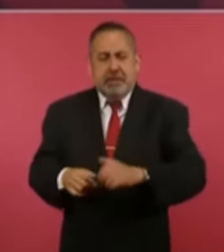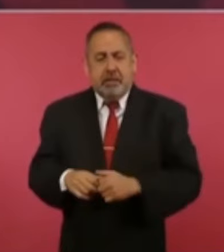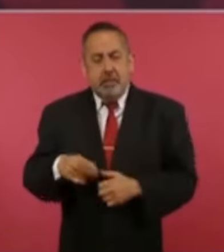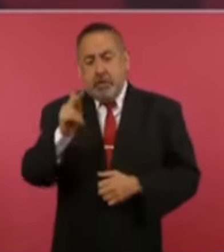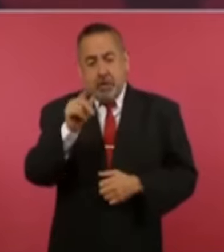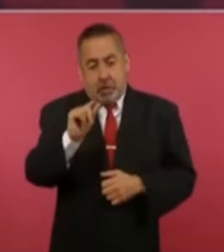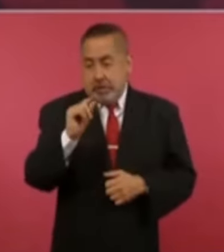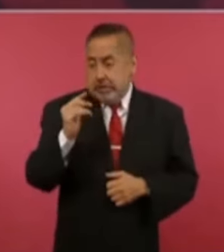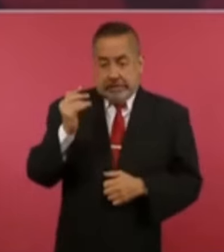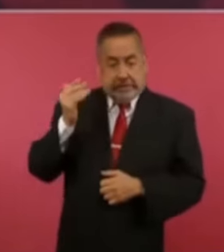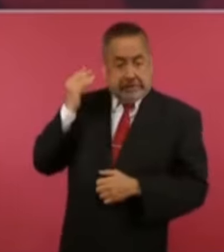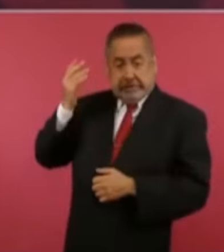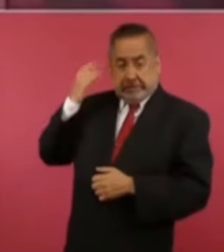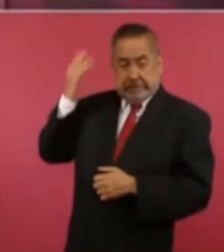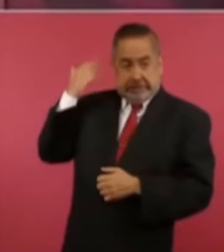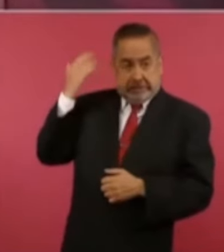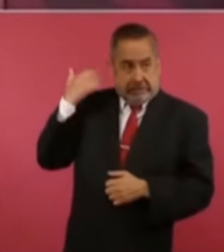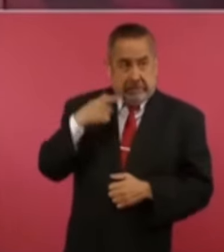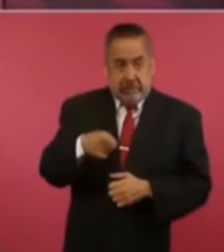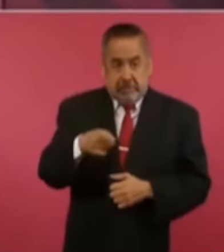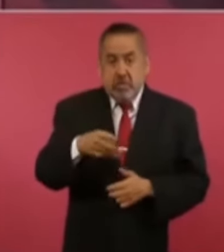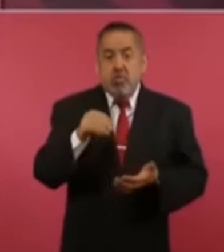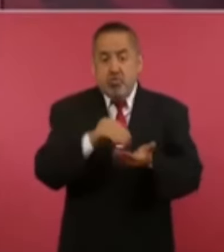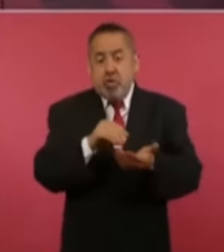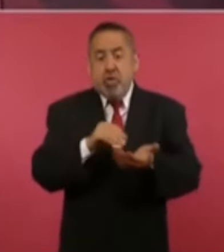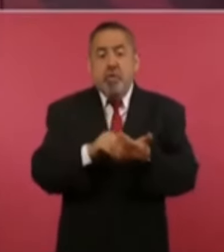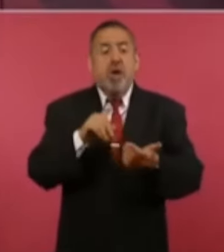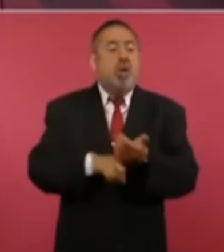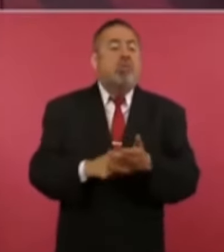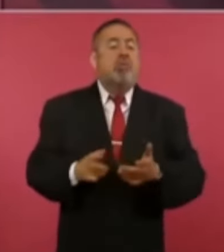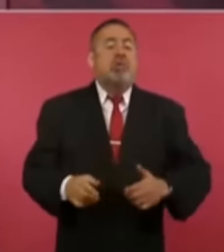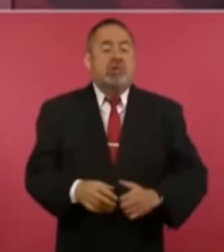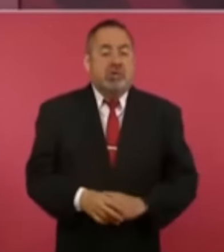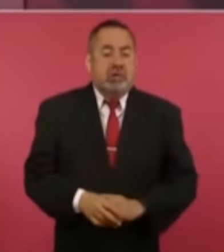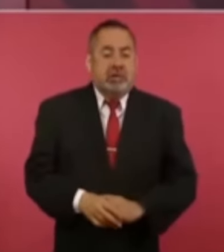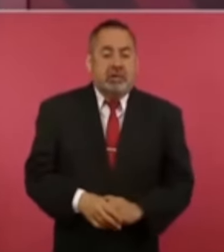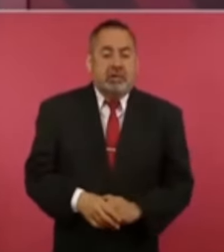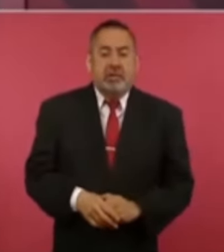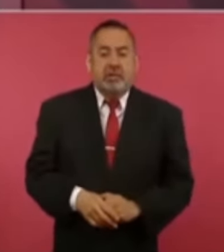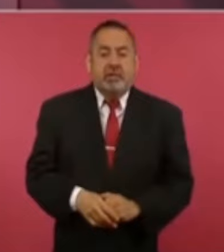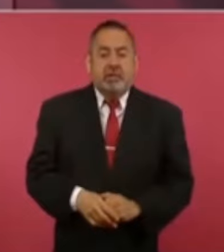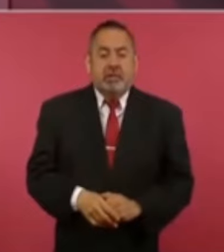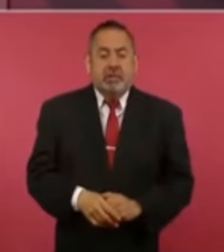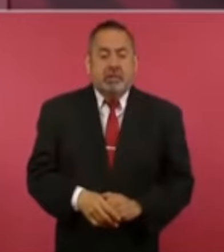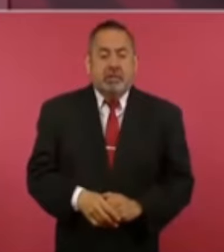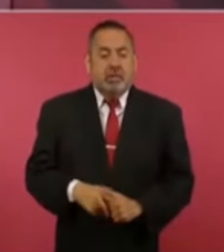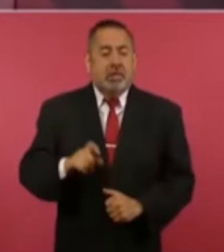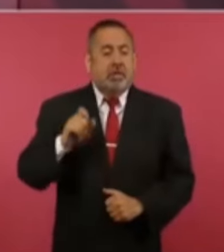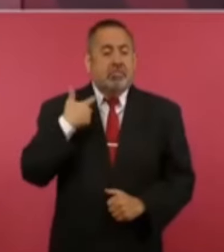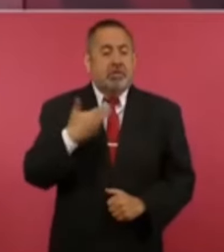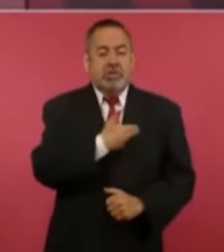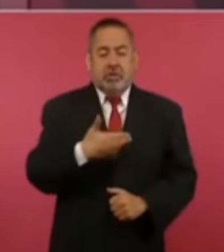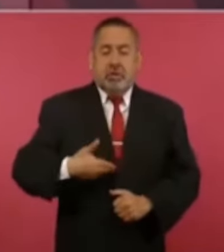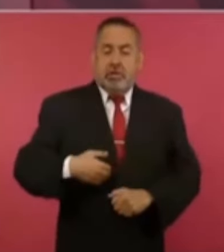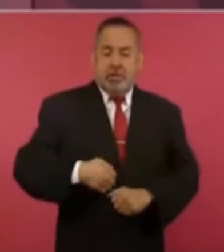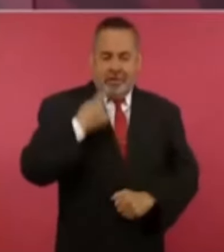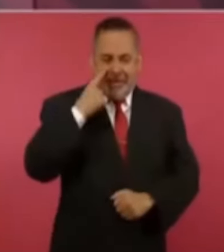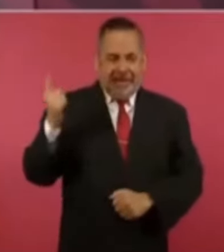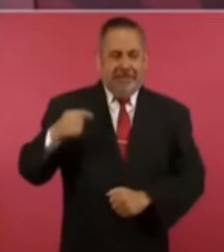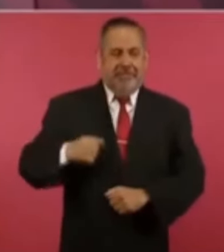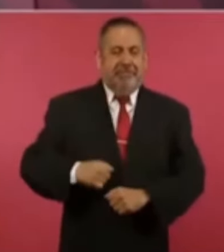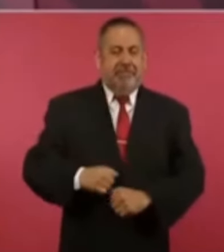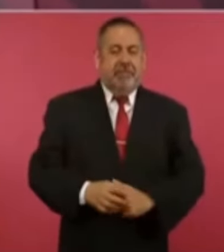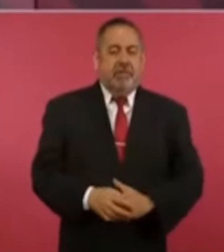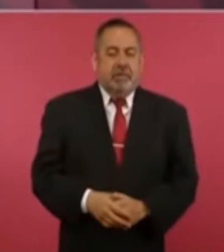Pero hasta hace poco todavía se ponían así los presidentes, ¿sí? Y